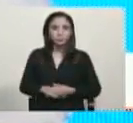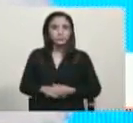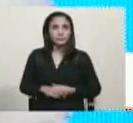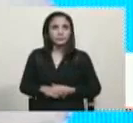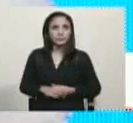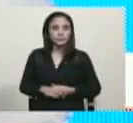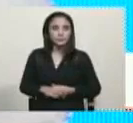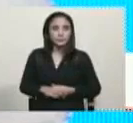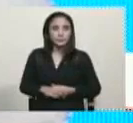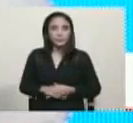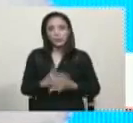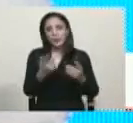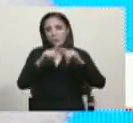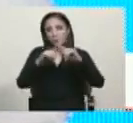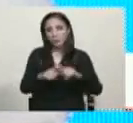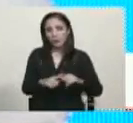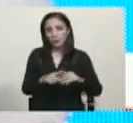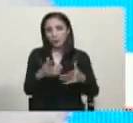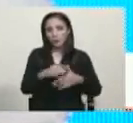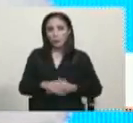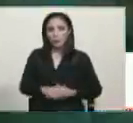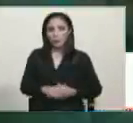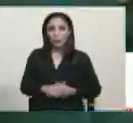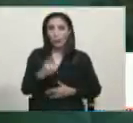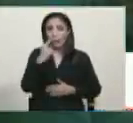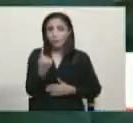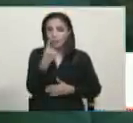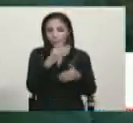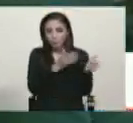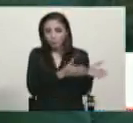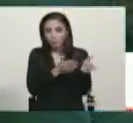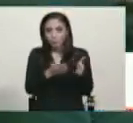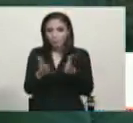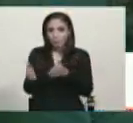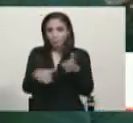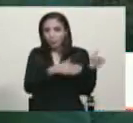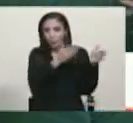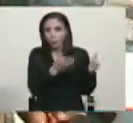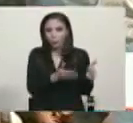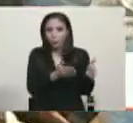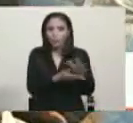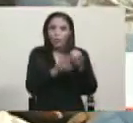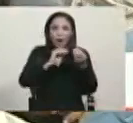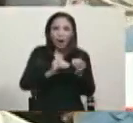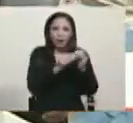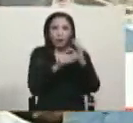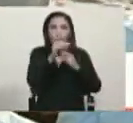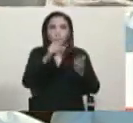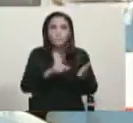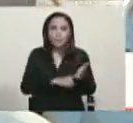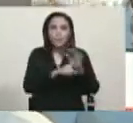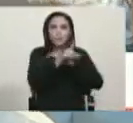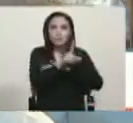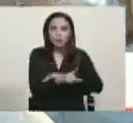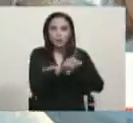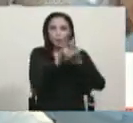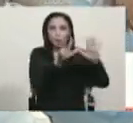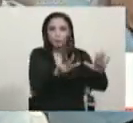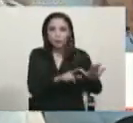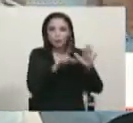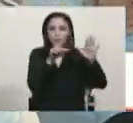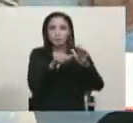lo cual nos llevará en este primer semestre a la reparación de